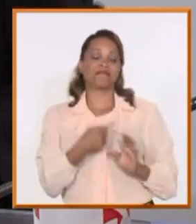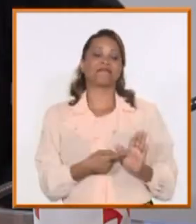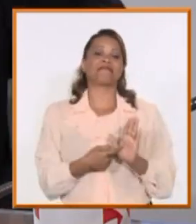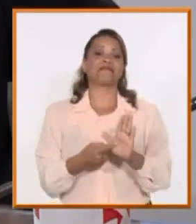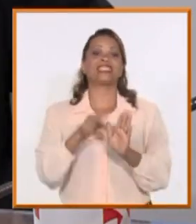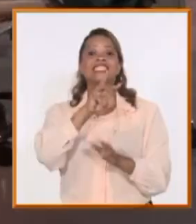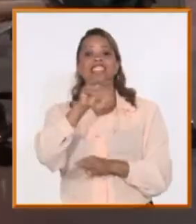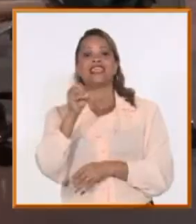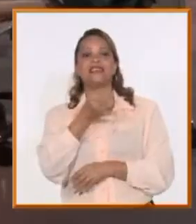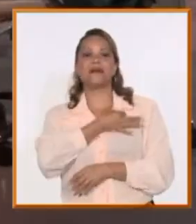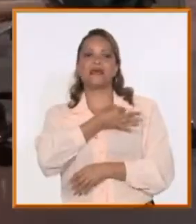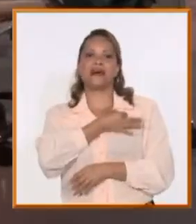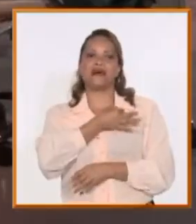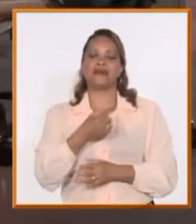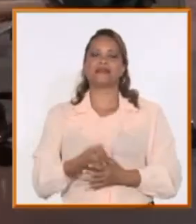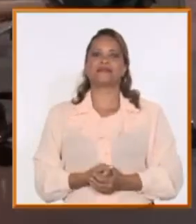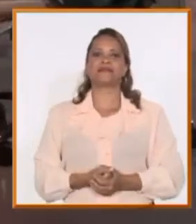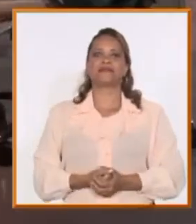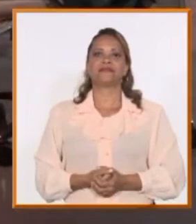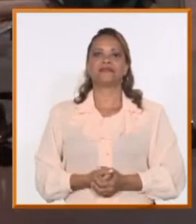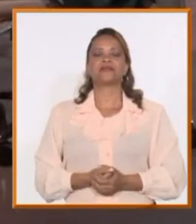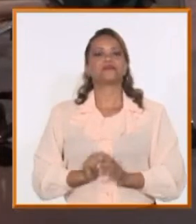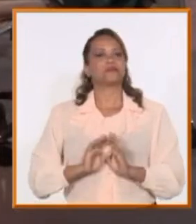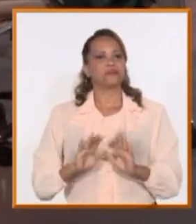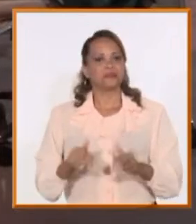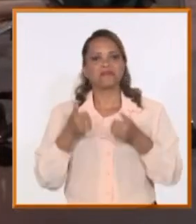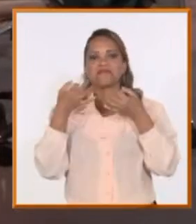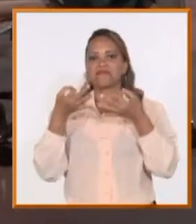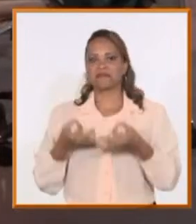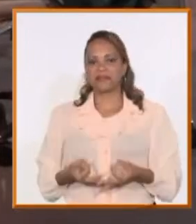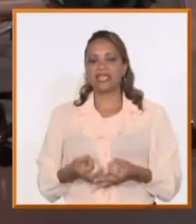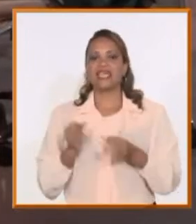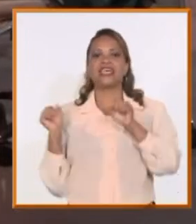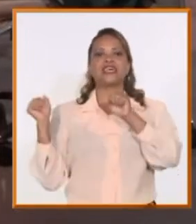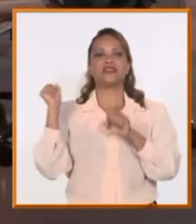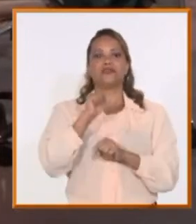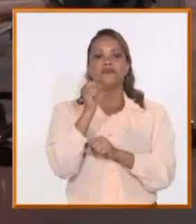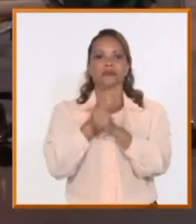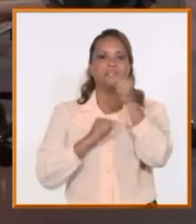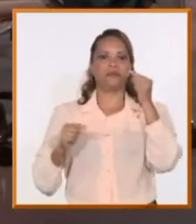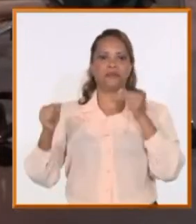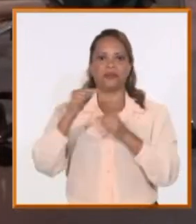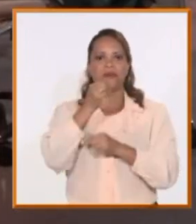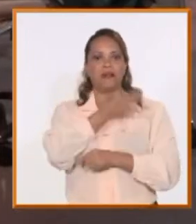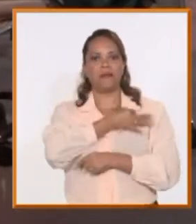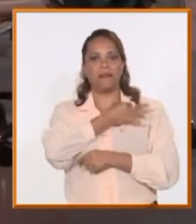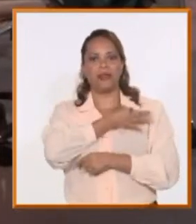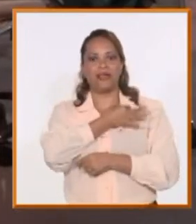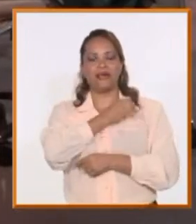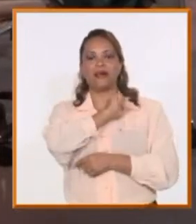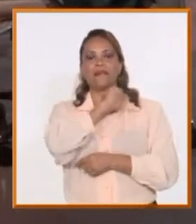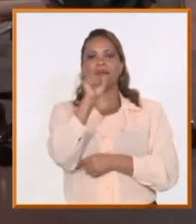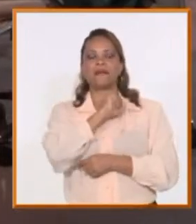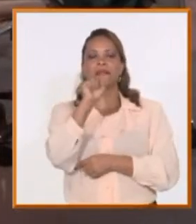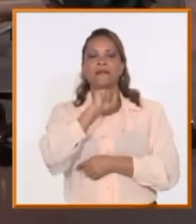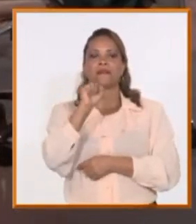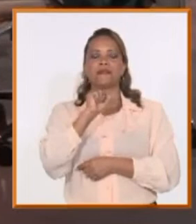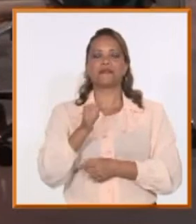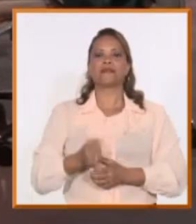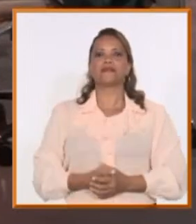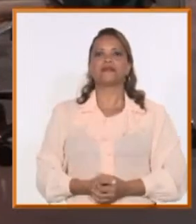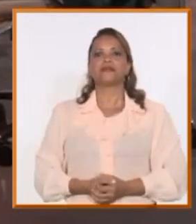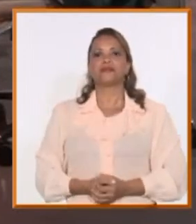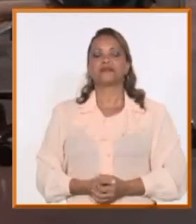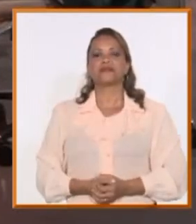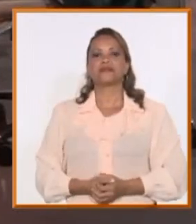30 medallas. Bueno, pues el judo fue sin duda clave para ese revolcón, pudiéramos decir, de Cuba en el medallero de estos Juegos Panamericanos. Yo